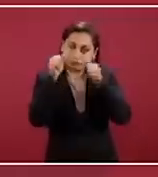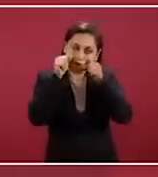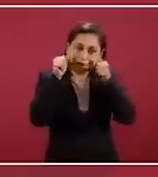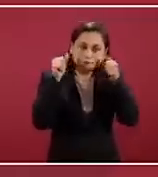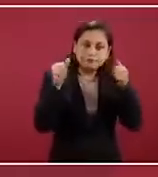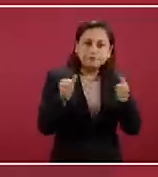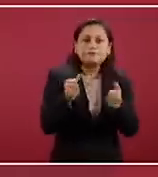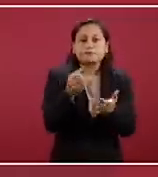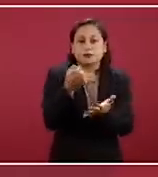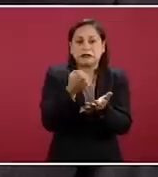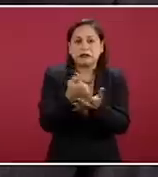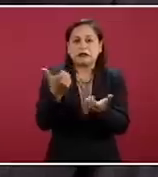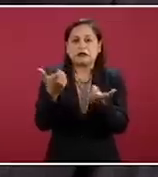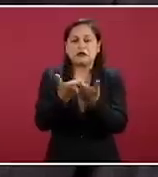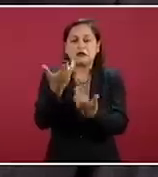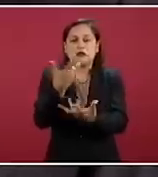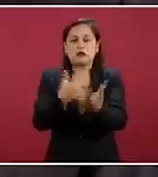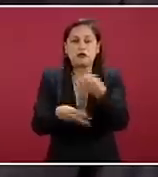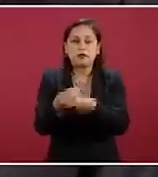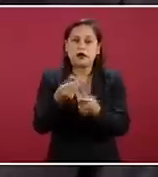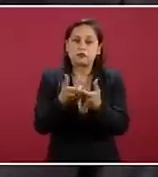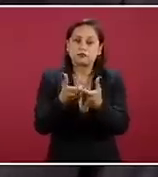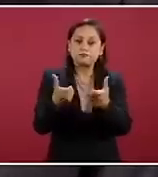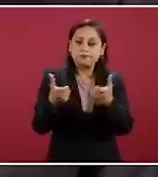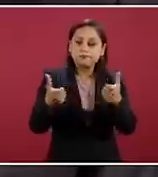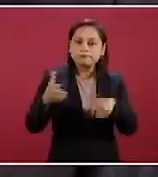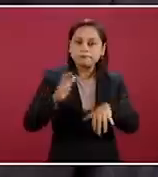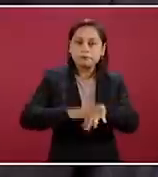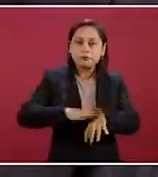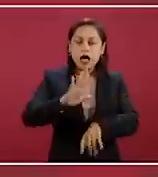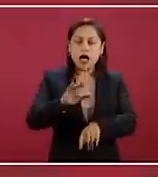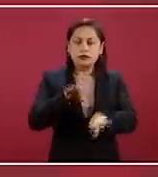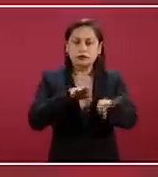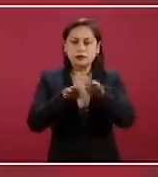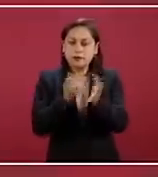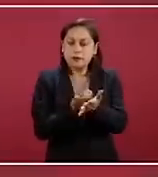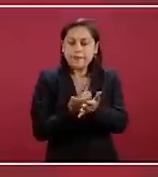crecimiento, que haya empleo, que mejoren los salarios.